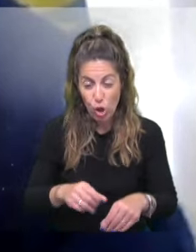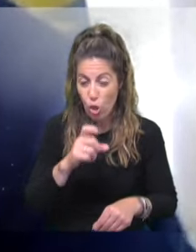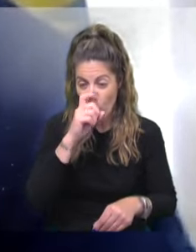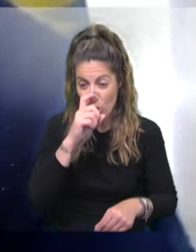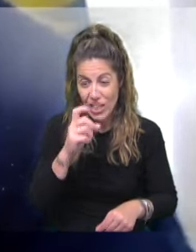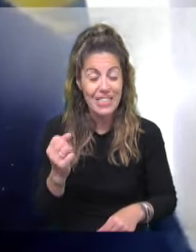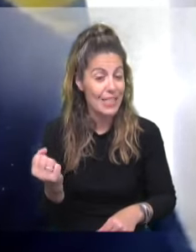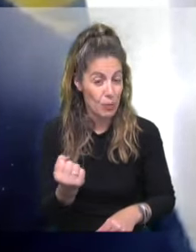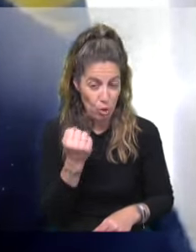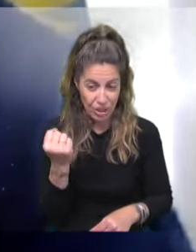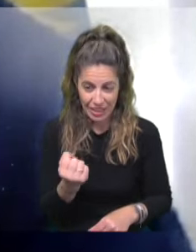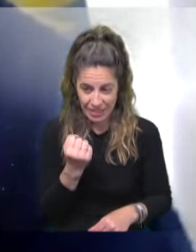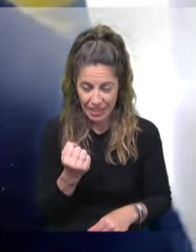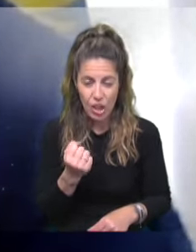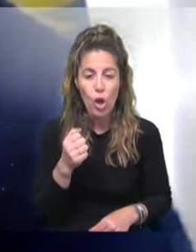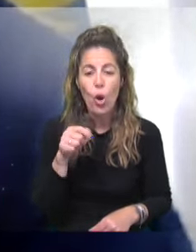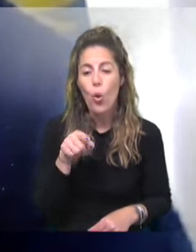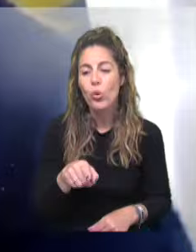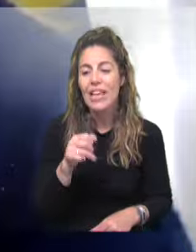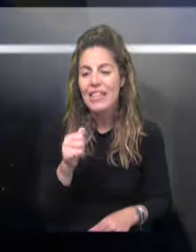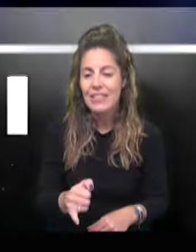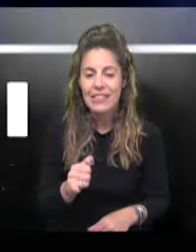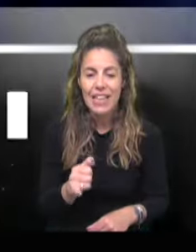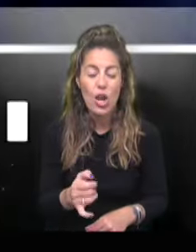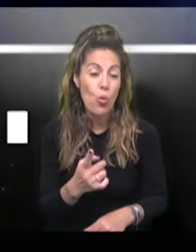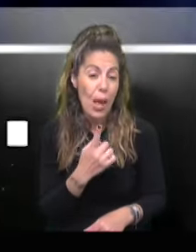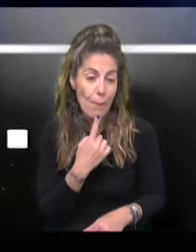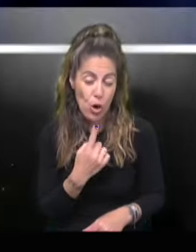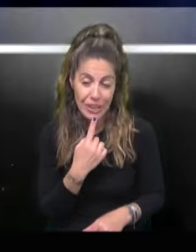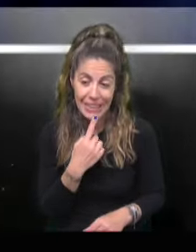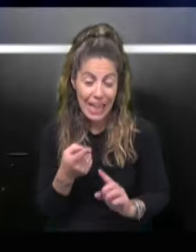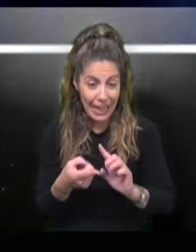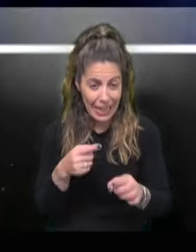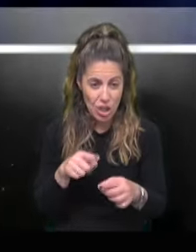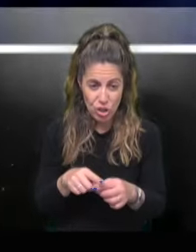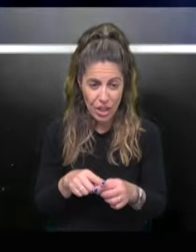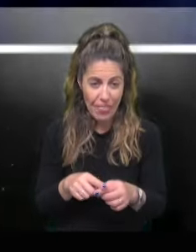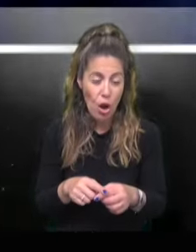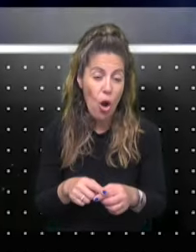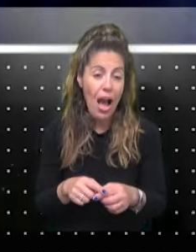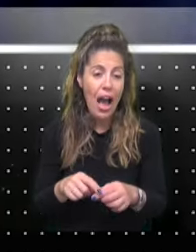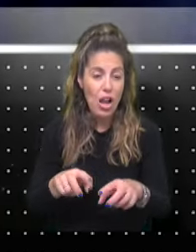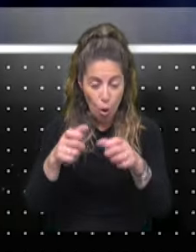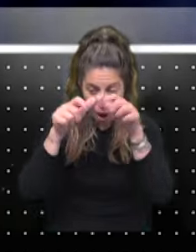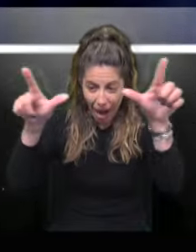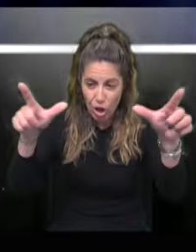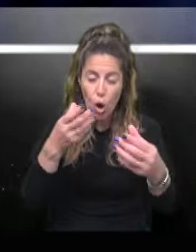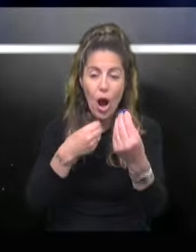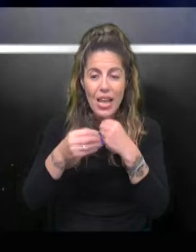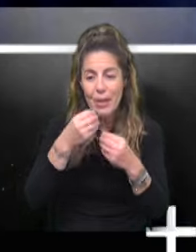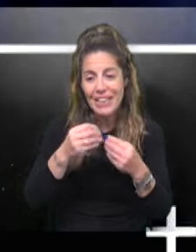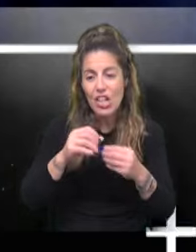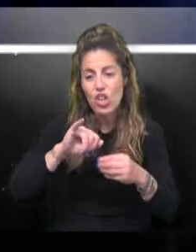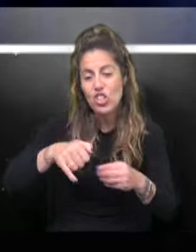importante y Javier ustedes tienen obviamente una una política en lo que refiere a lo agroalimentario que ya está consolidada pero cómo cómo